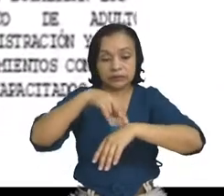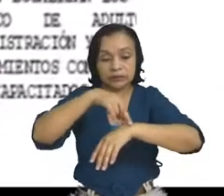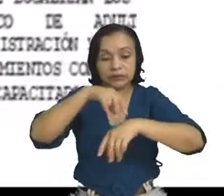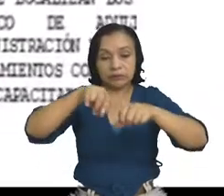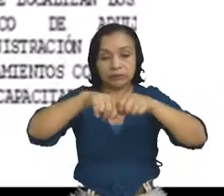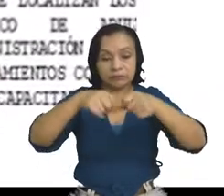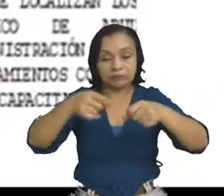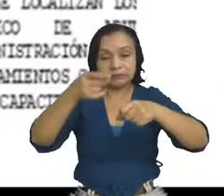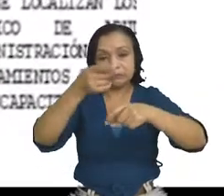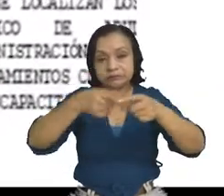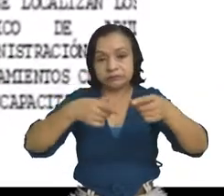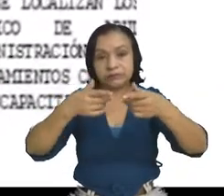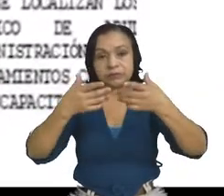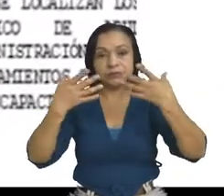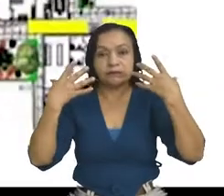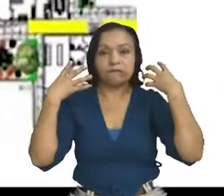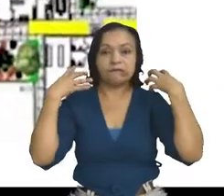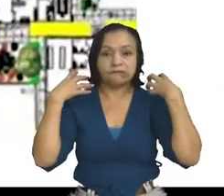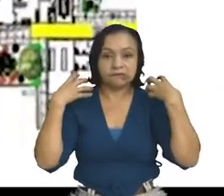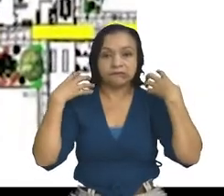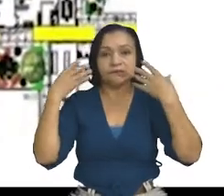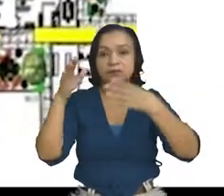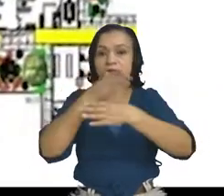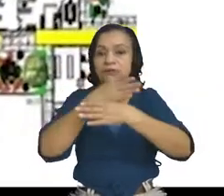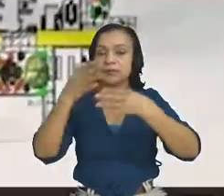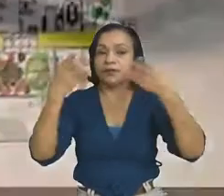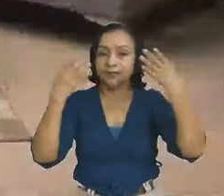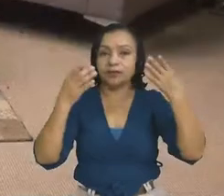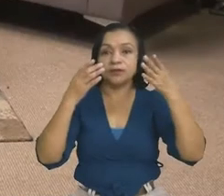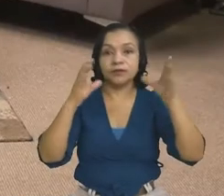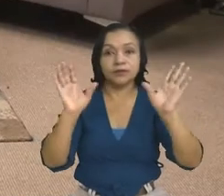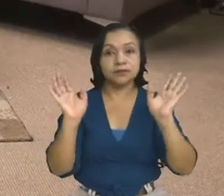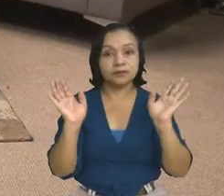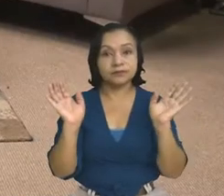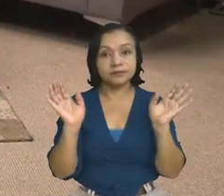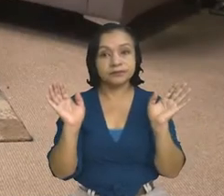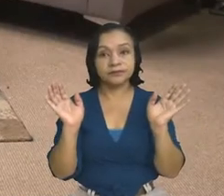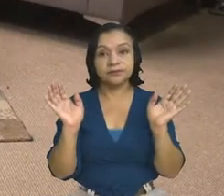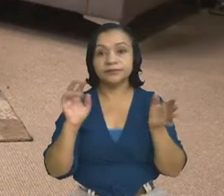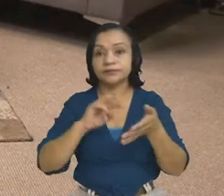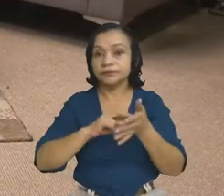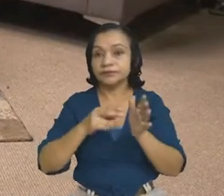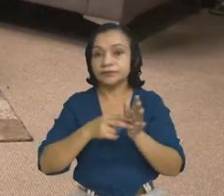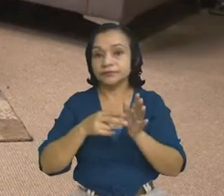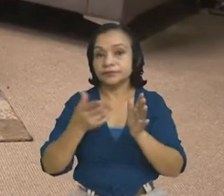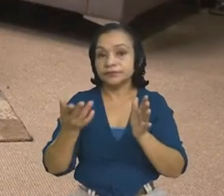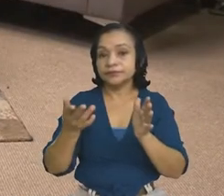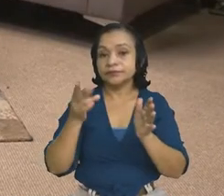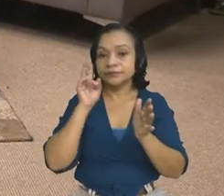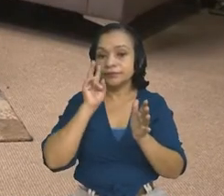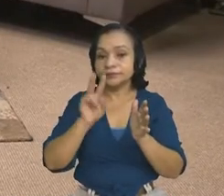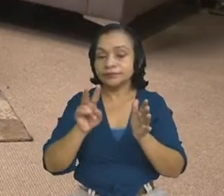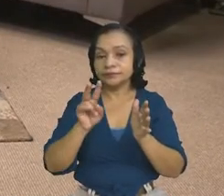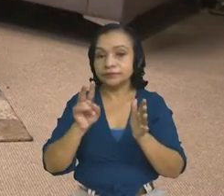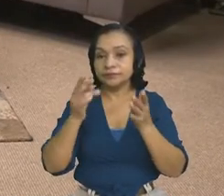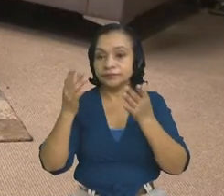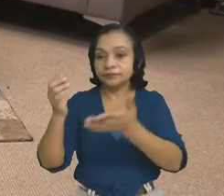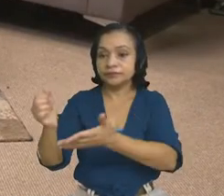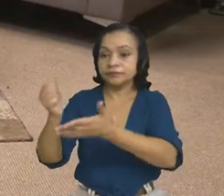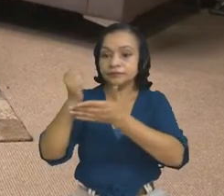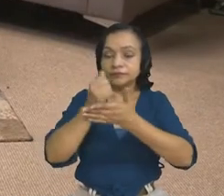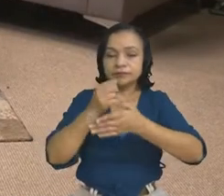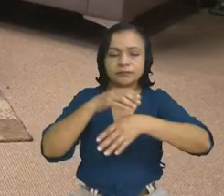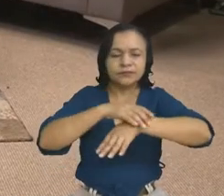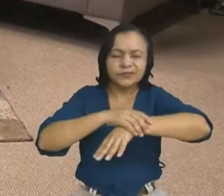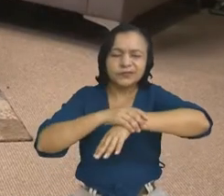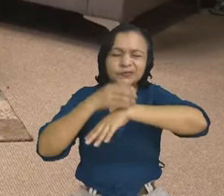algunas condiciones de estrés u otras realidades, pues también, ¿no?, esa concepción holística para tratar con medios alternativos el